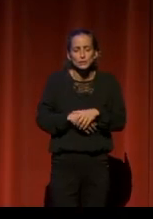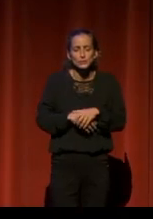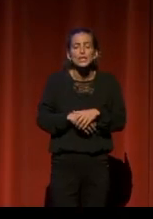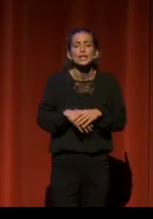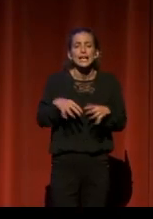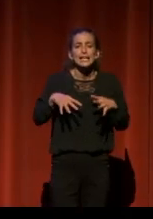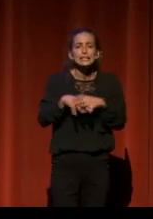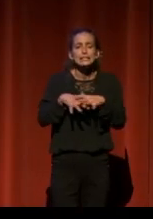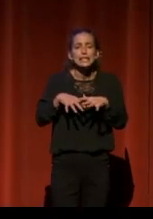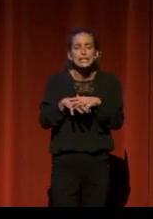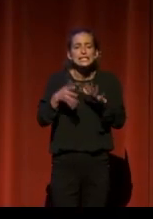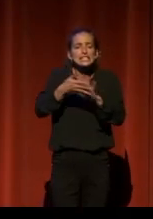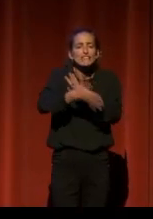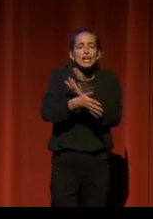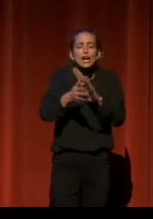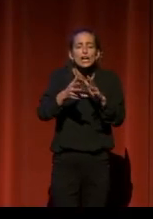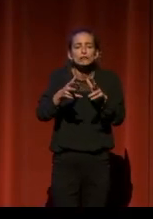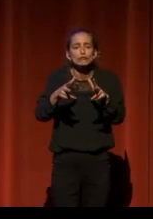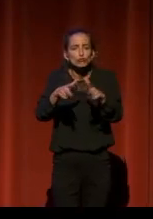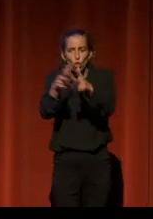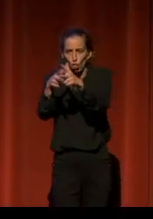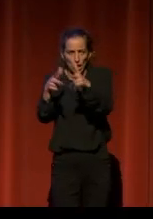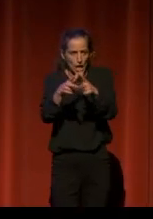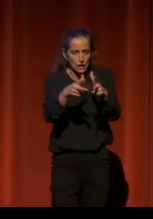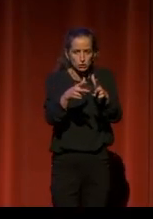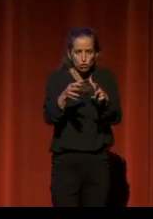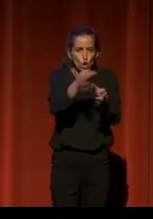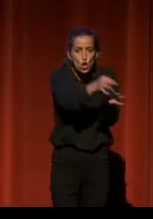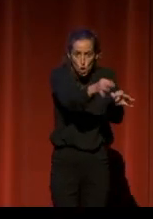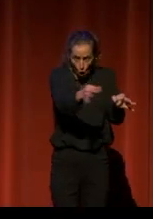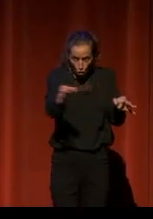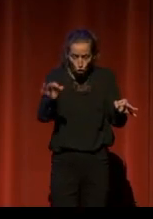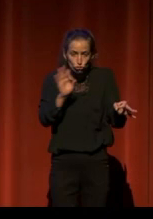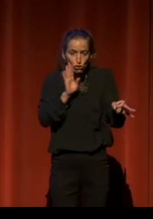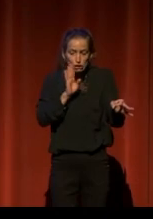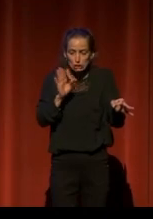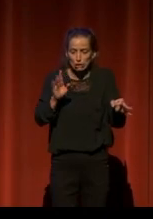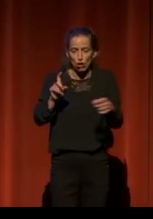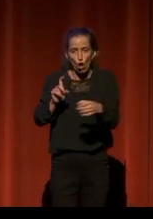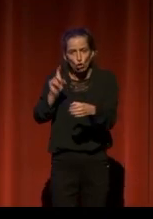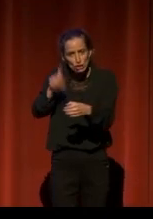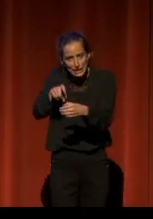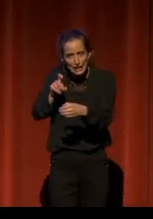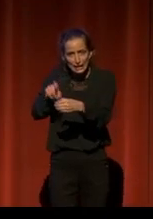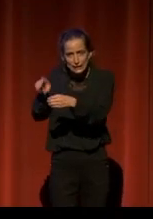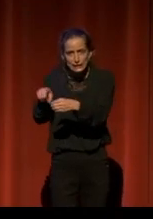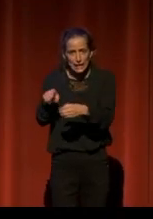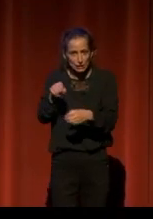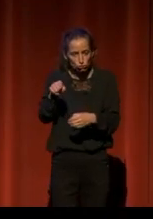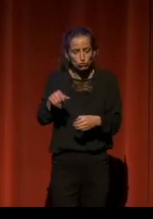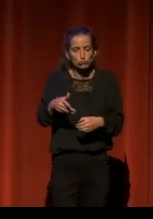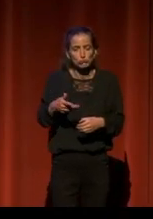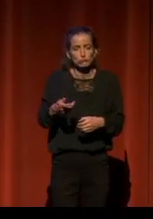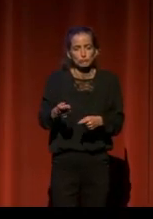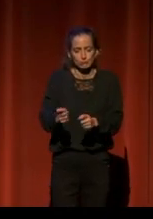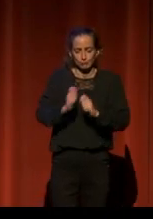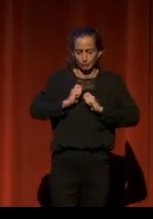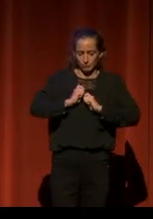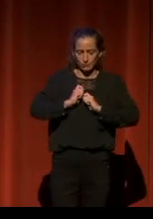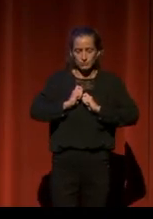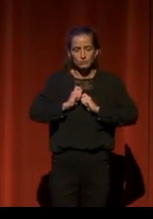complejidad de la social no de lo social estos los nodos y las los links los enlaces nos Vienen muy bien para